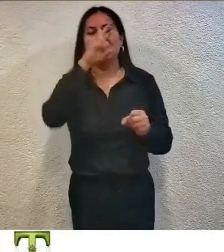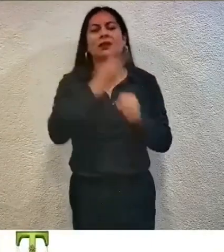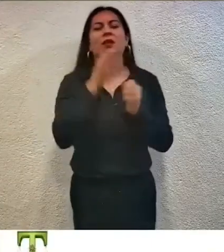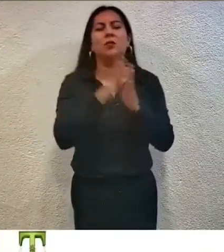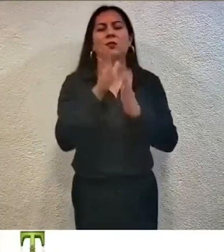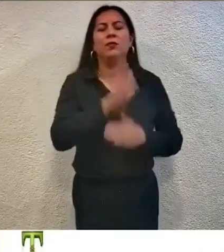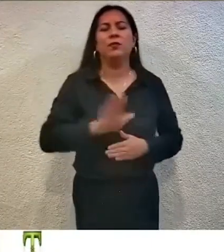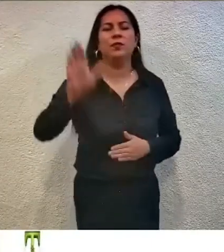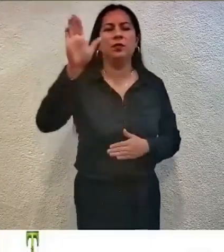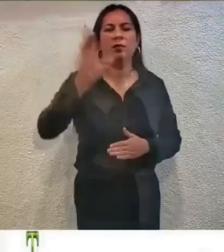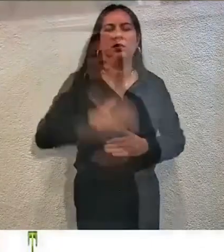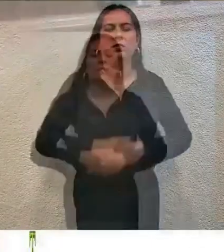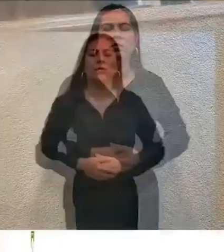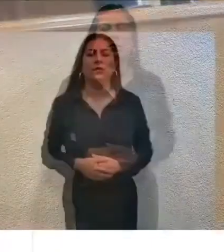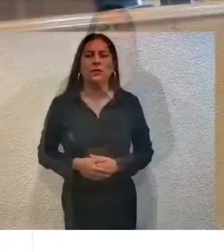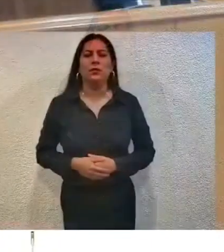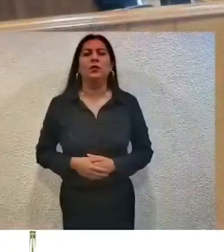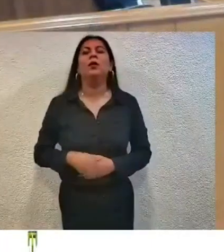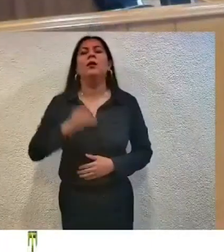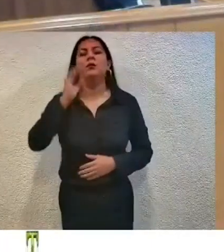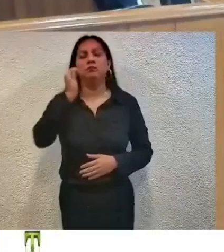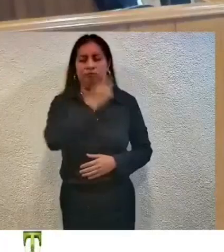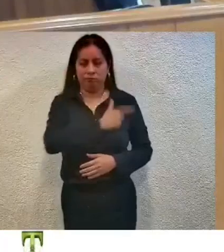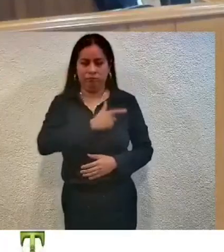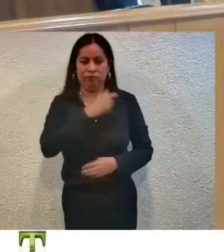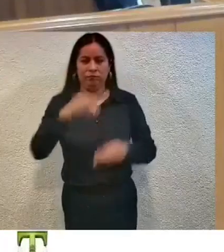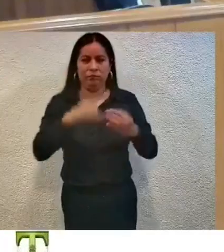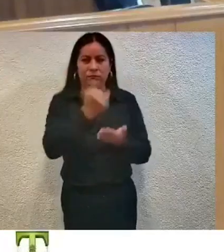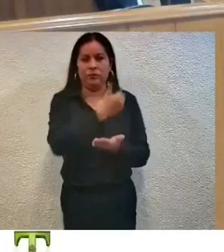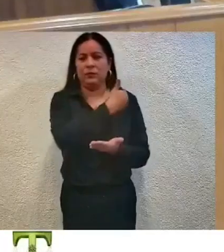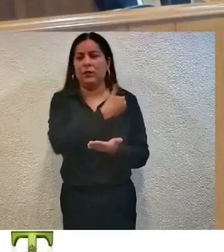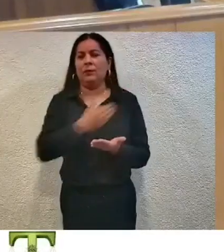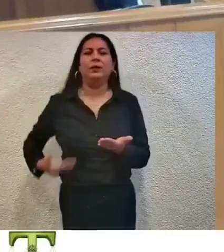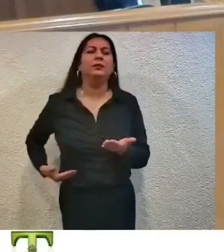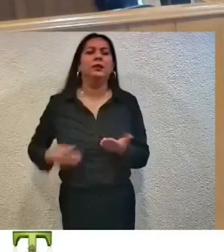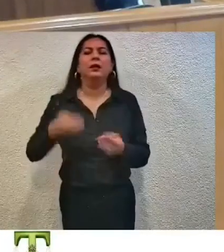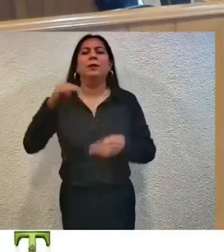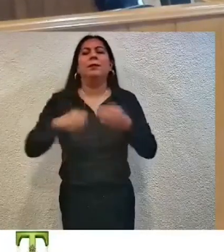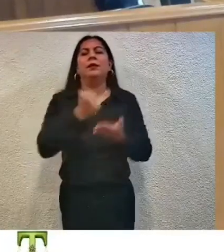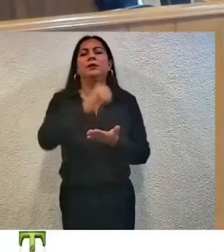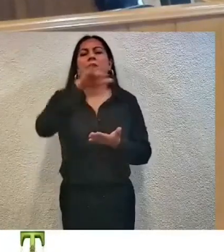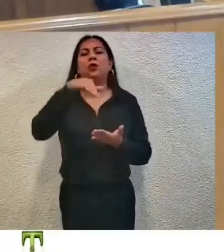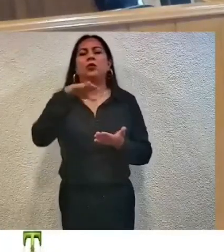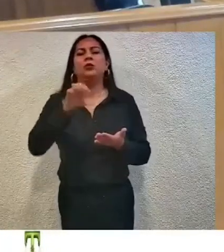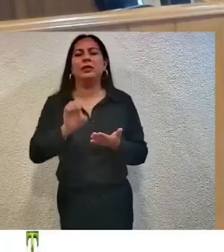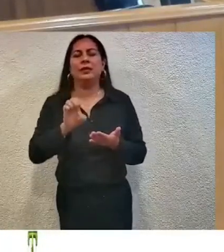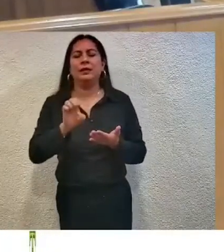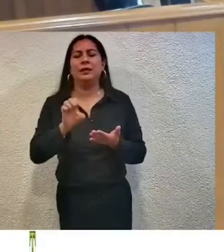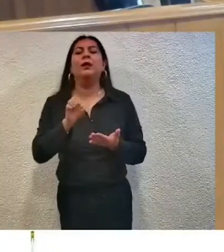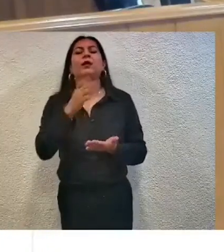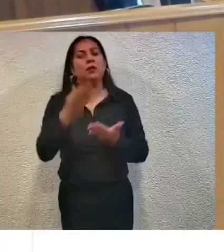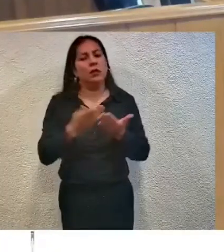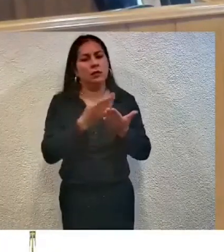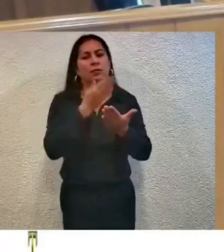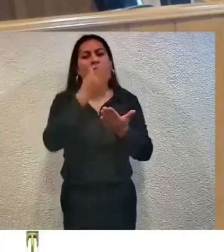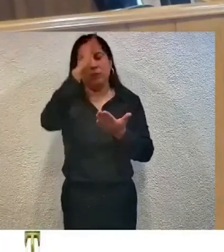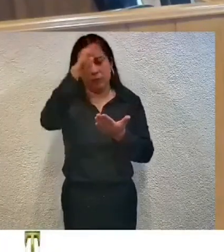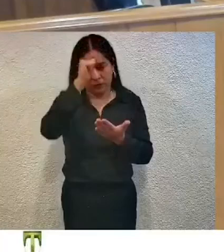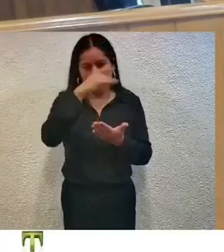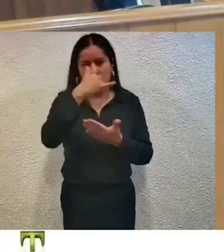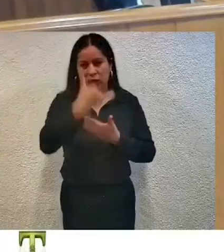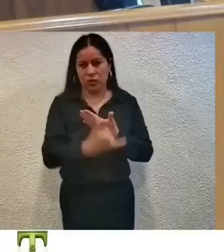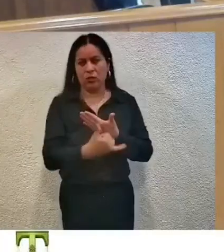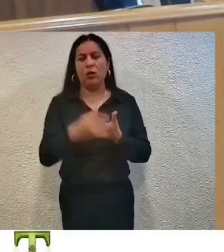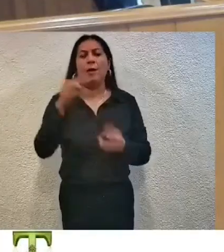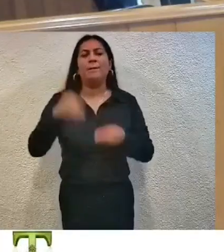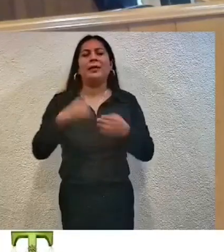habiendo comentarios al respecto, secretaria, tome la votación, por favor. Con su autorización, magistrada presidenta. Magistrado José Inés Betancur Salgado.